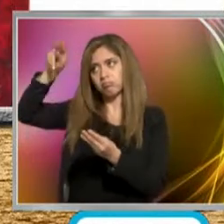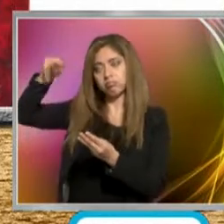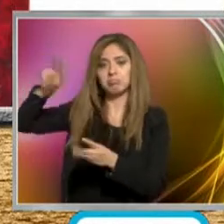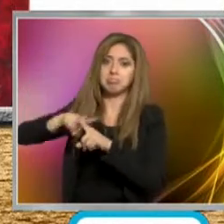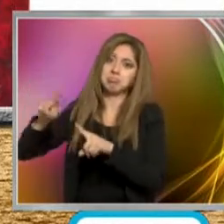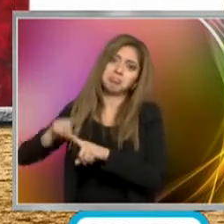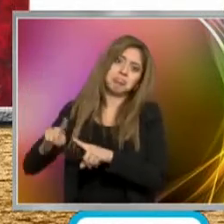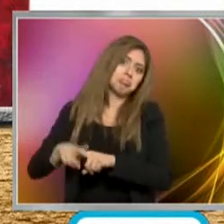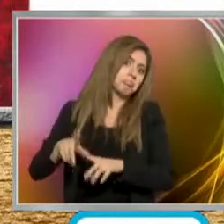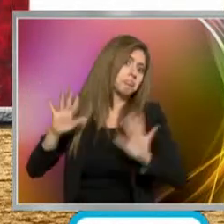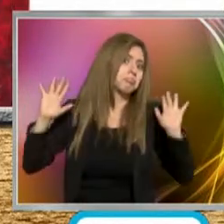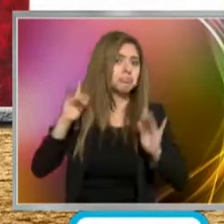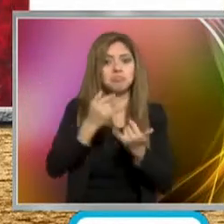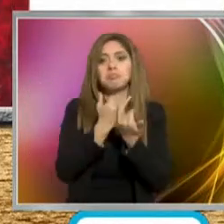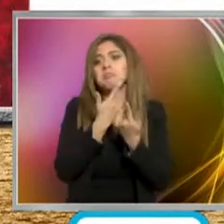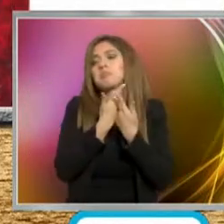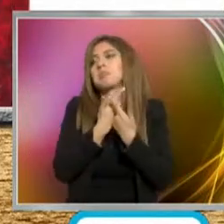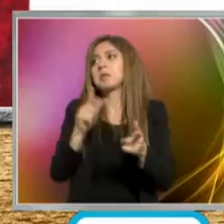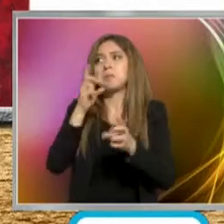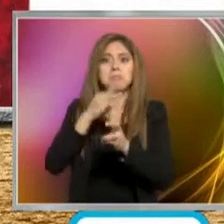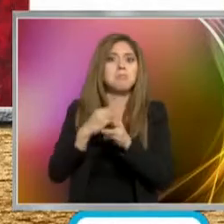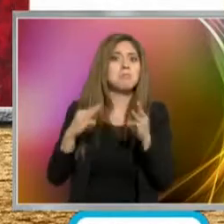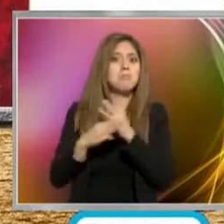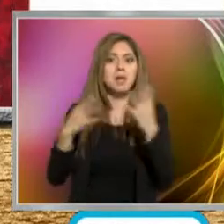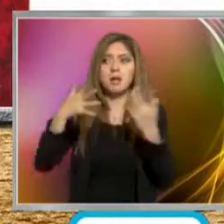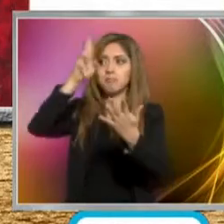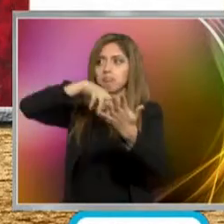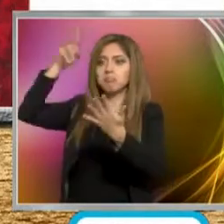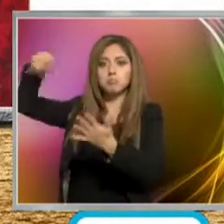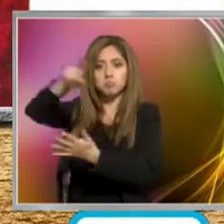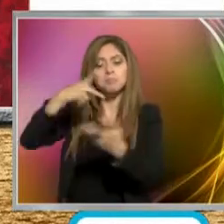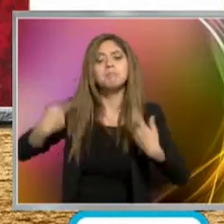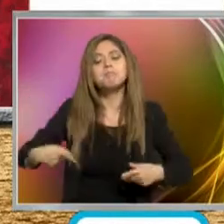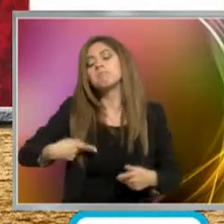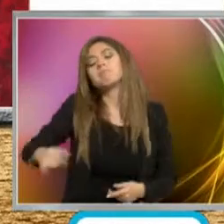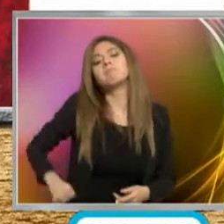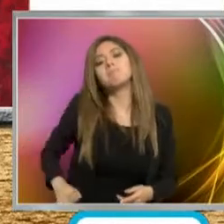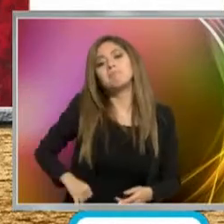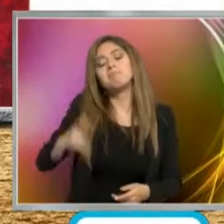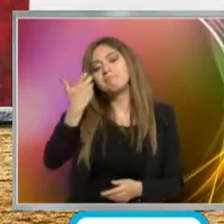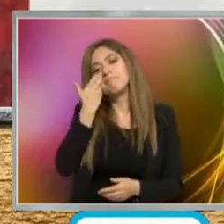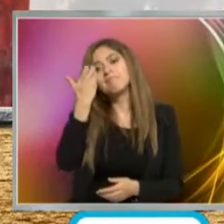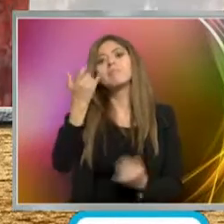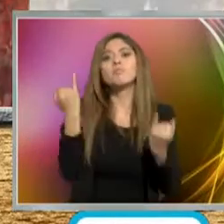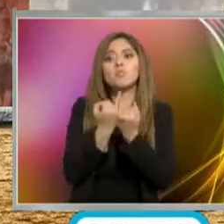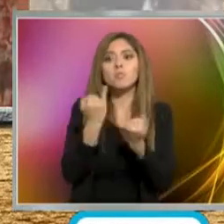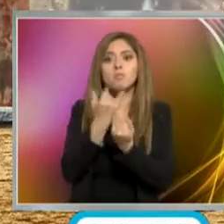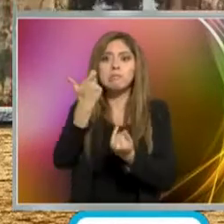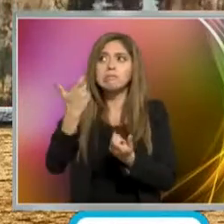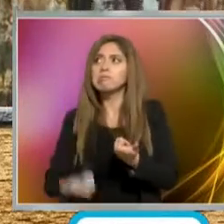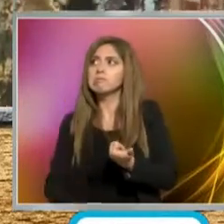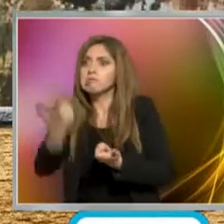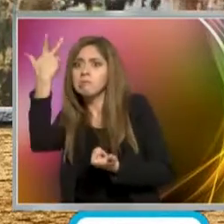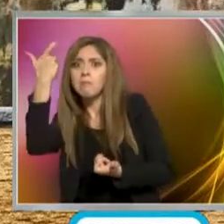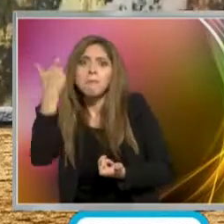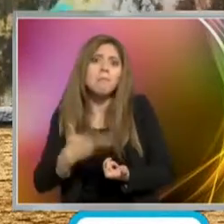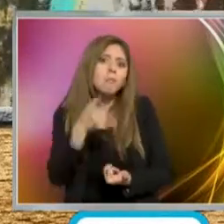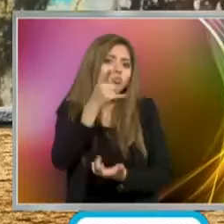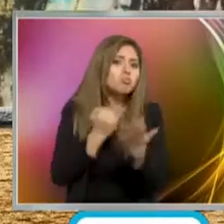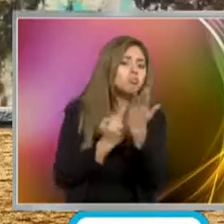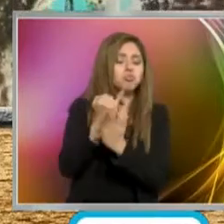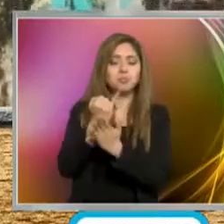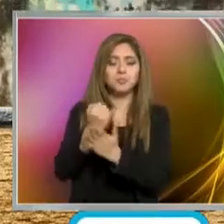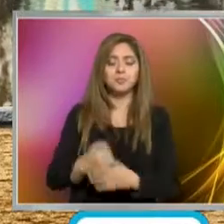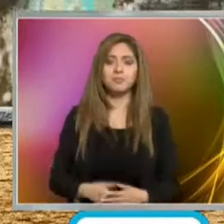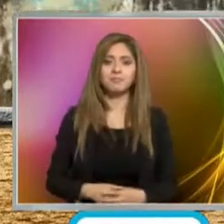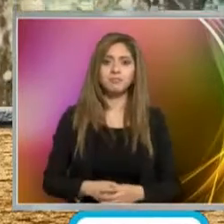todas las mixtas. ¿De todos? De todo. De todo y para todos. De todo y para todos los gustos y todos los bolsillos. Eso es muy importante también porque